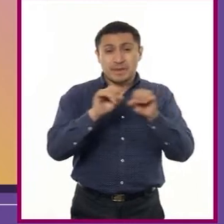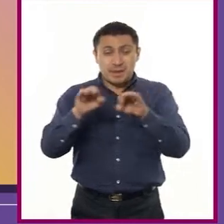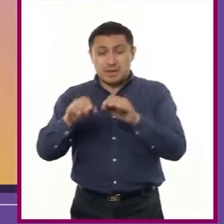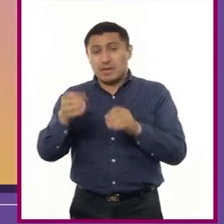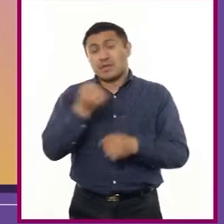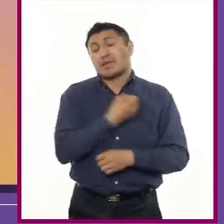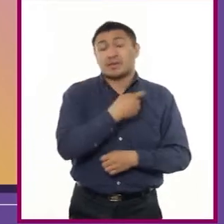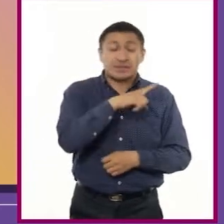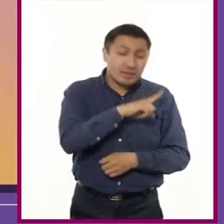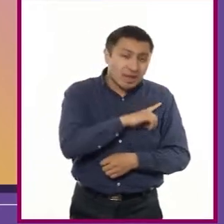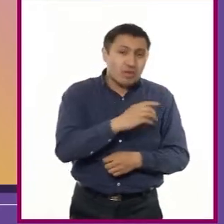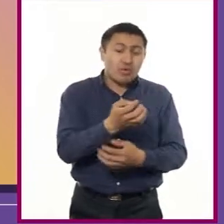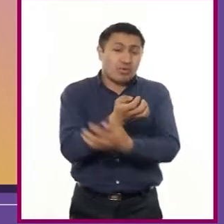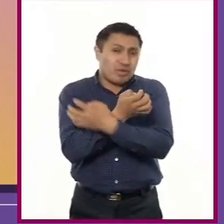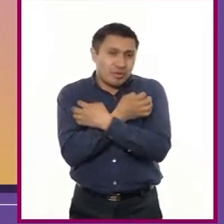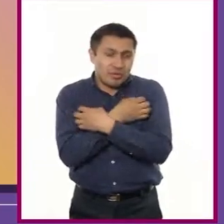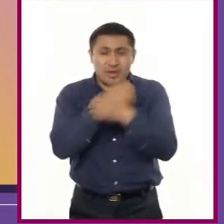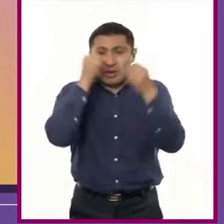B.